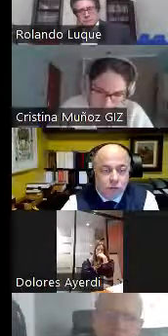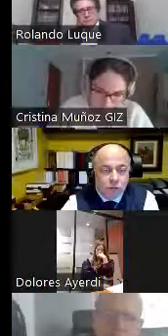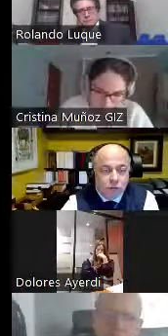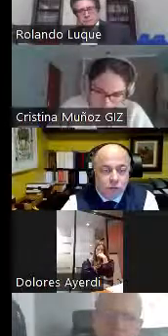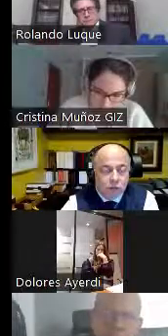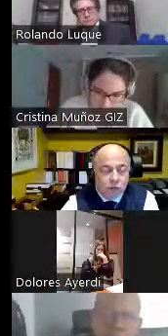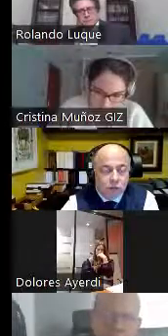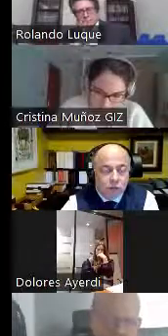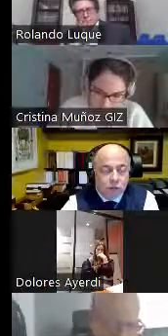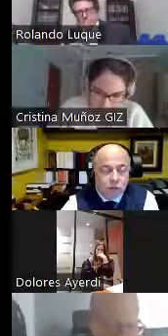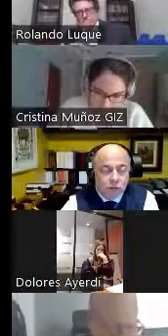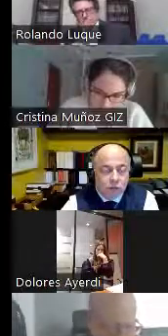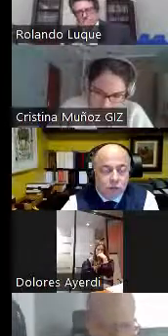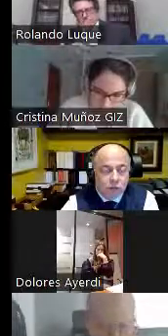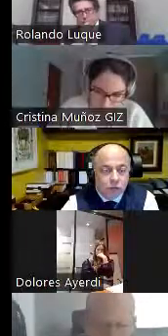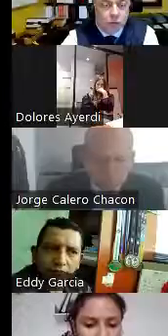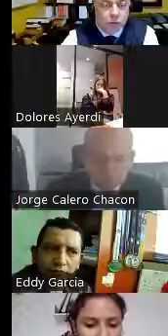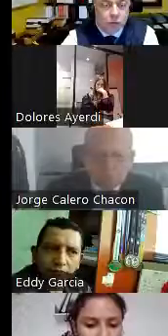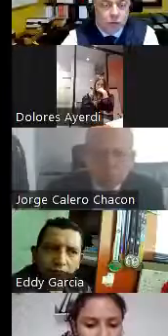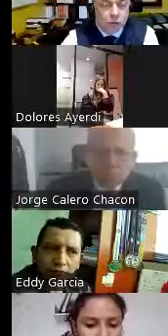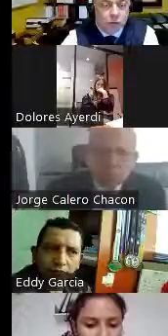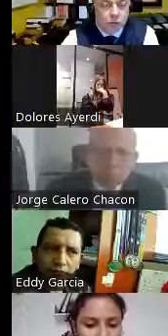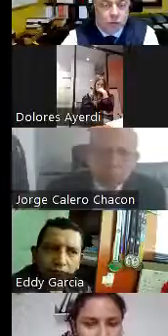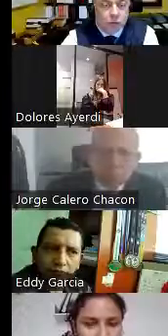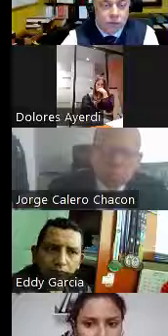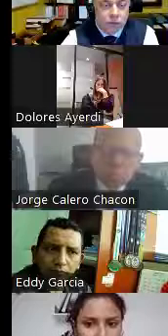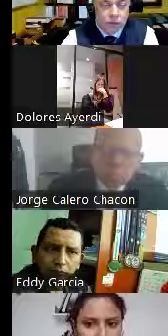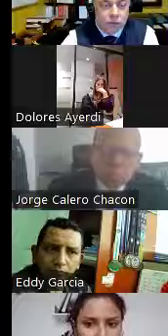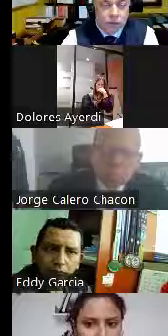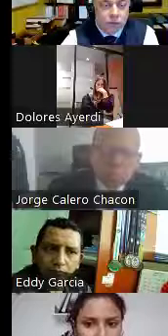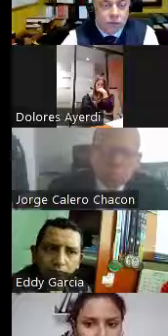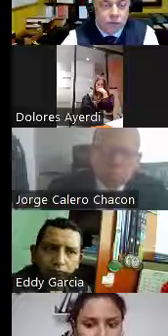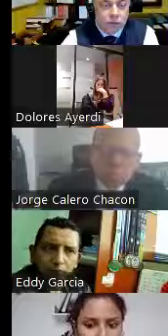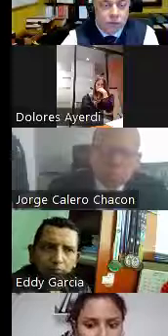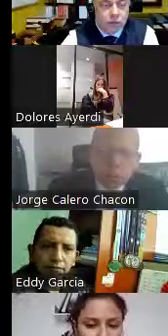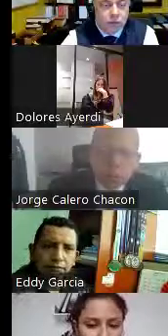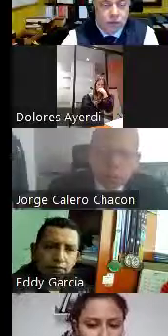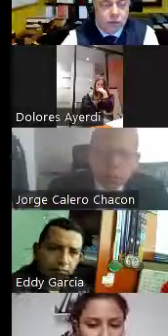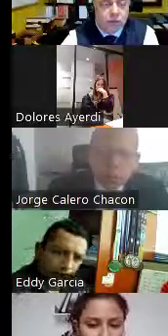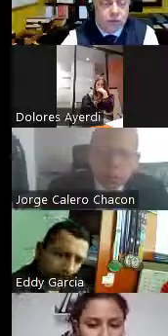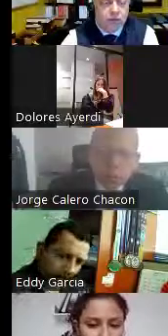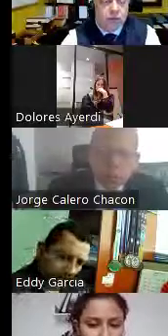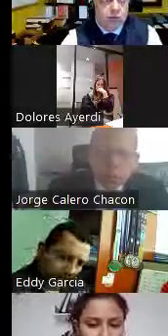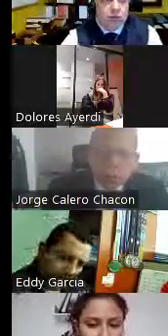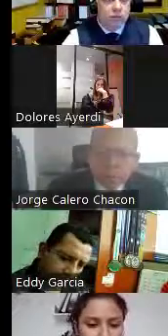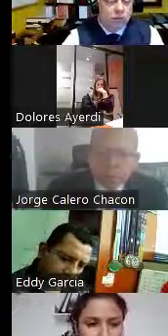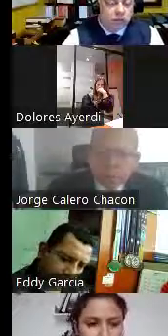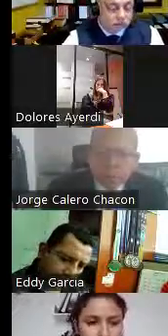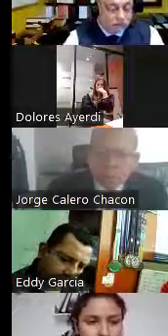lógica asimétrica de poder entre uno y otro por la cantidad de aliados que va subsumiendo, porque hay una magnetización del